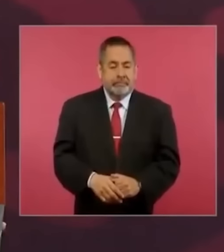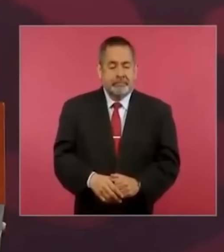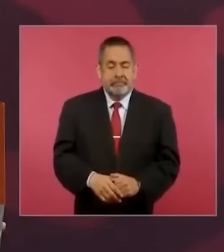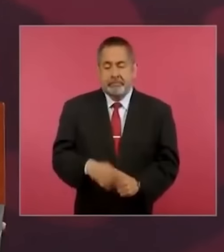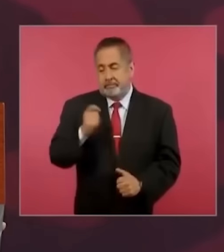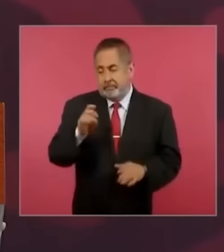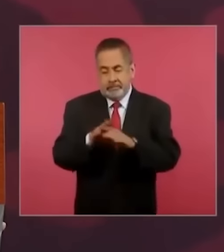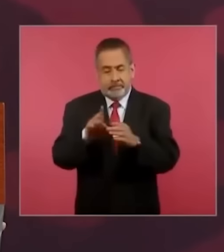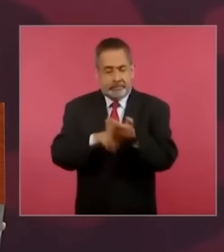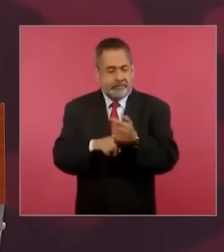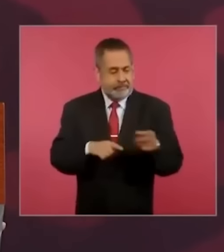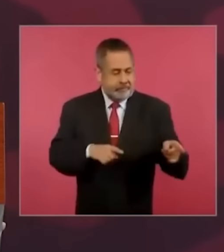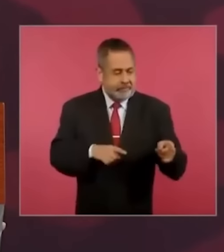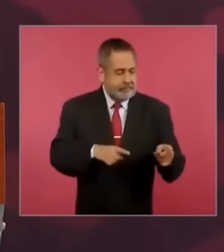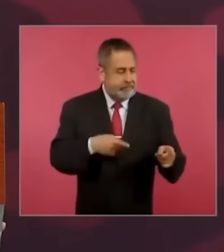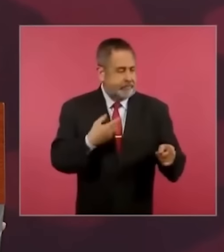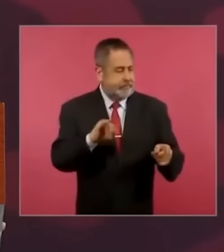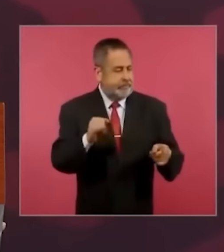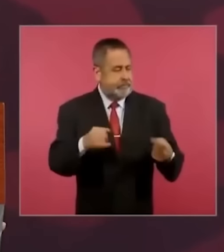como contradictorio.